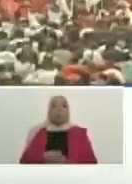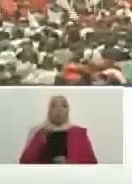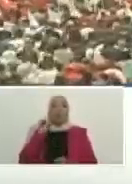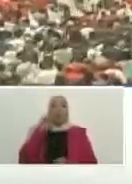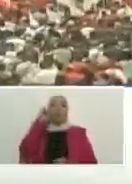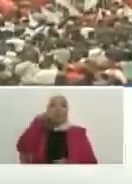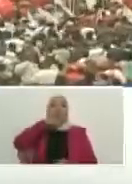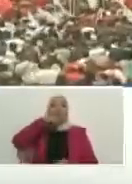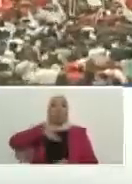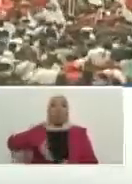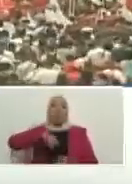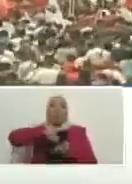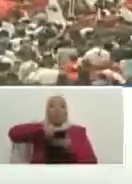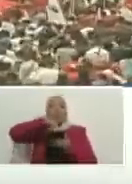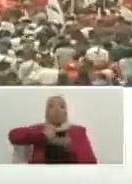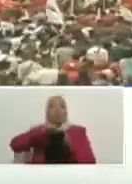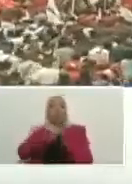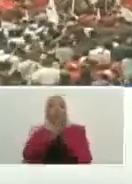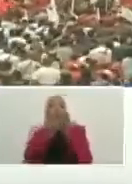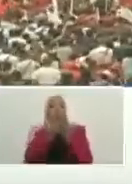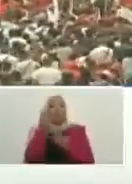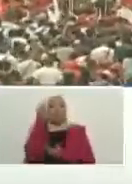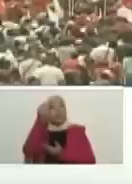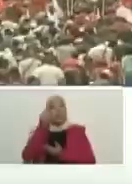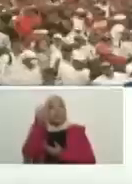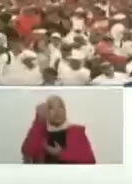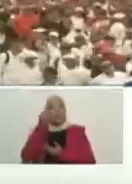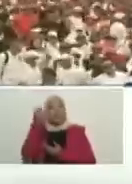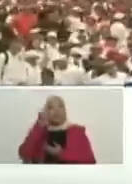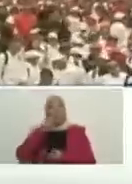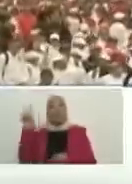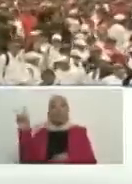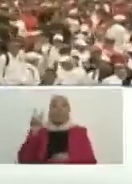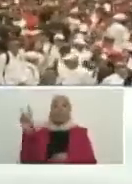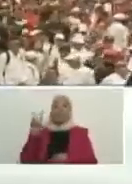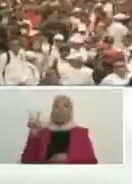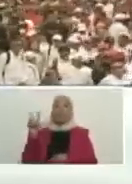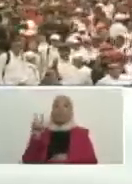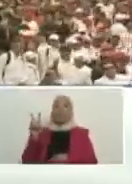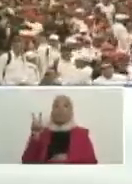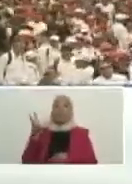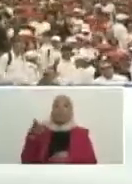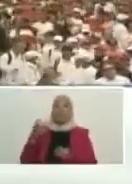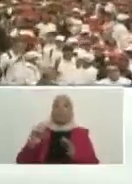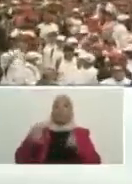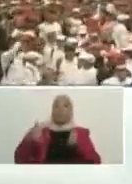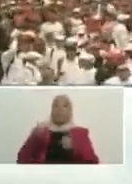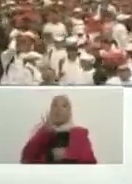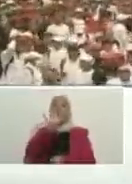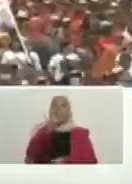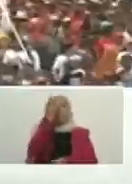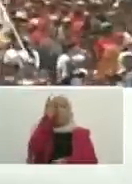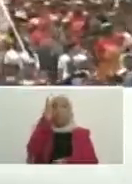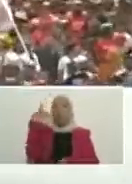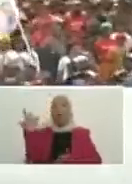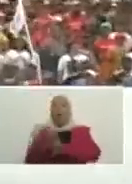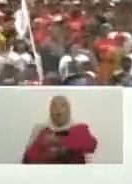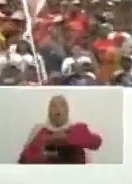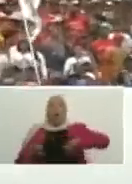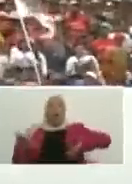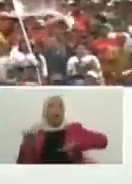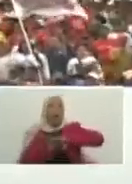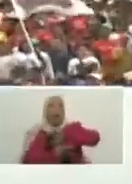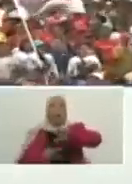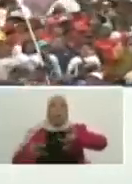historia, en los libros de los anales de la historia de Venezuela, que el 4 de febrero ocurriera lo que